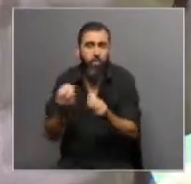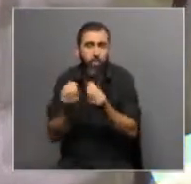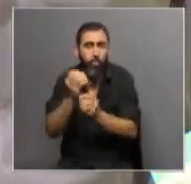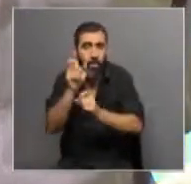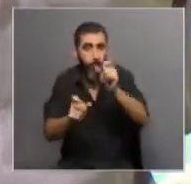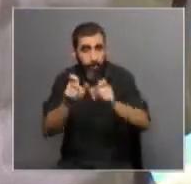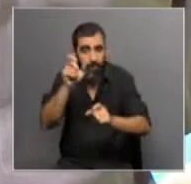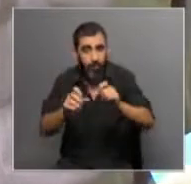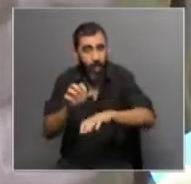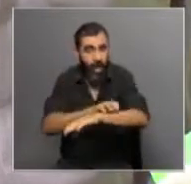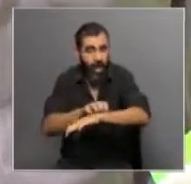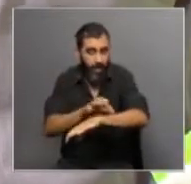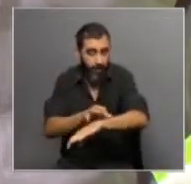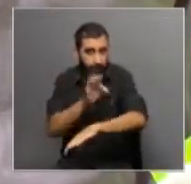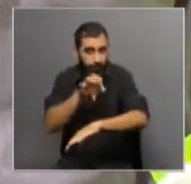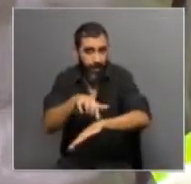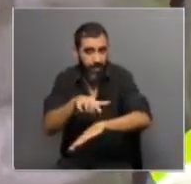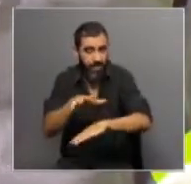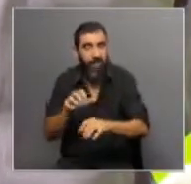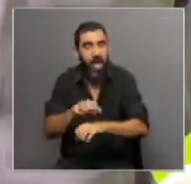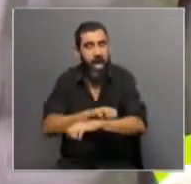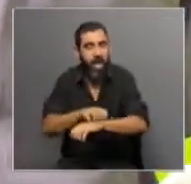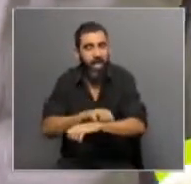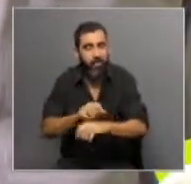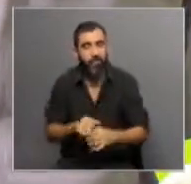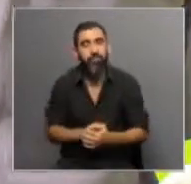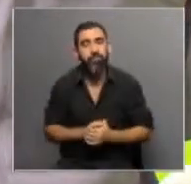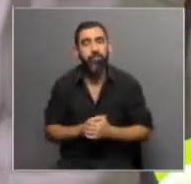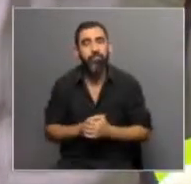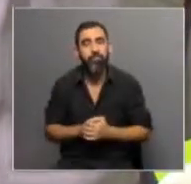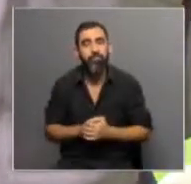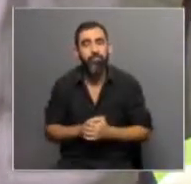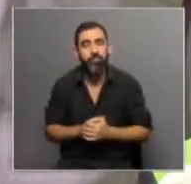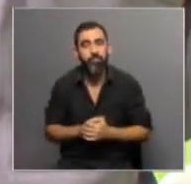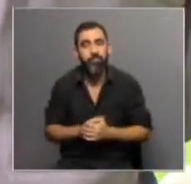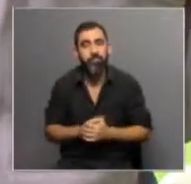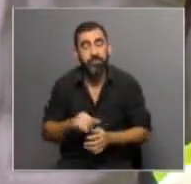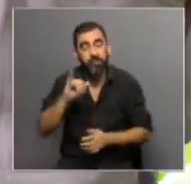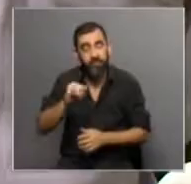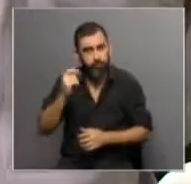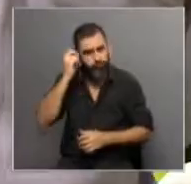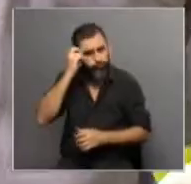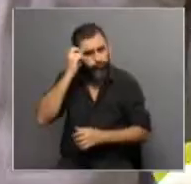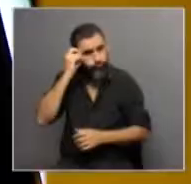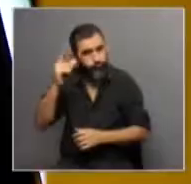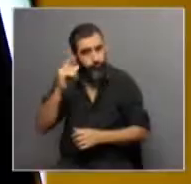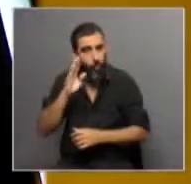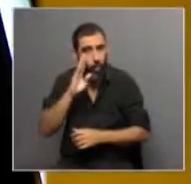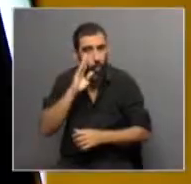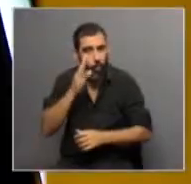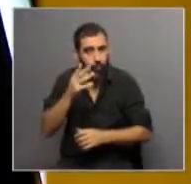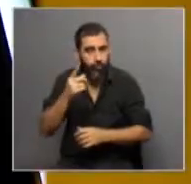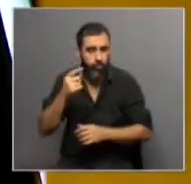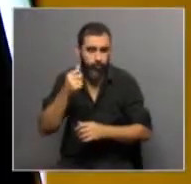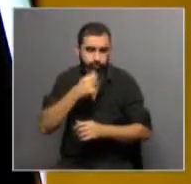una alergia en la piel. Claro, ahí está, ¿no? Que bueno, que es muy estudiada, ¿no? Claro, ahí está, ¿no?, la sabiduría o el conocimiento